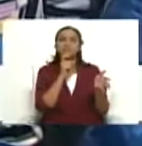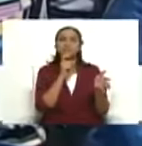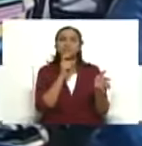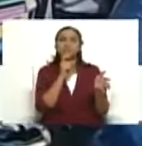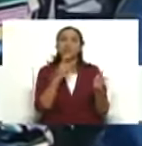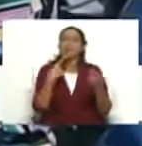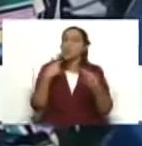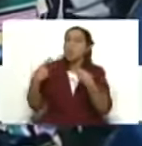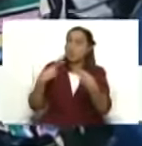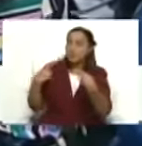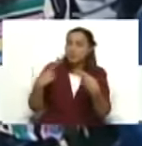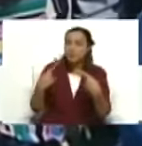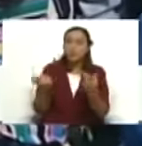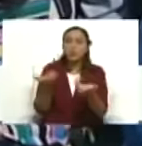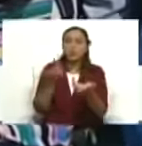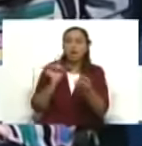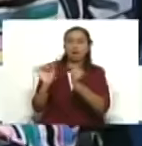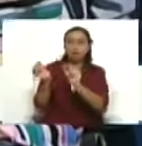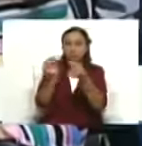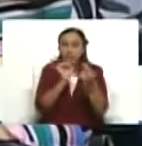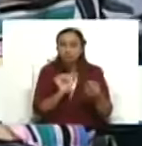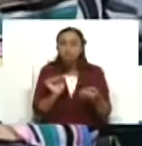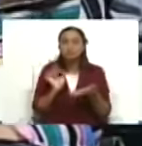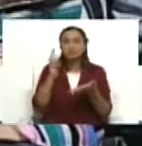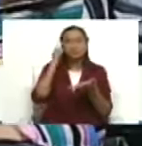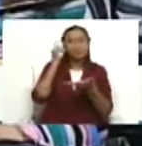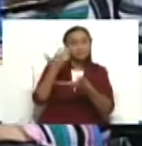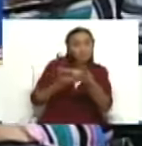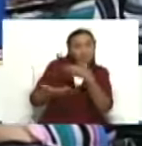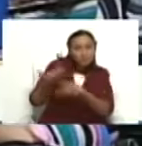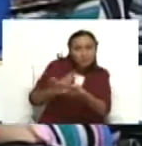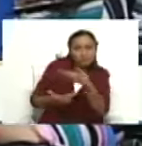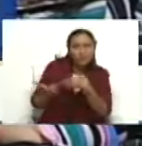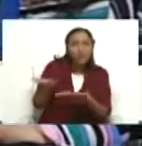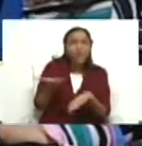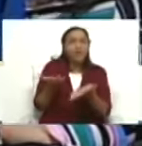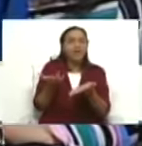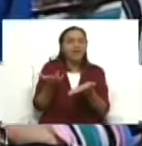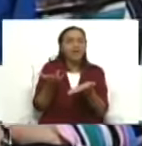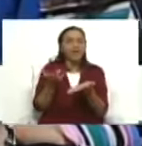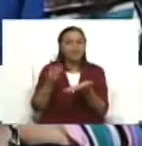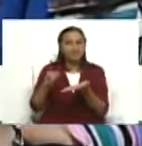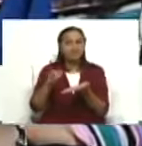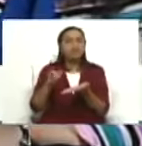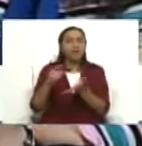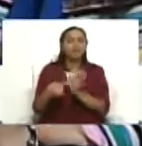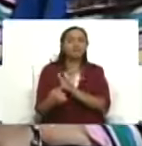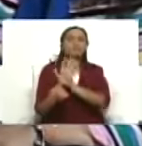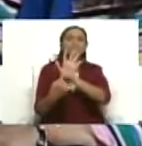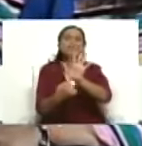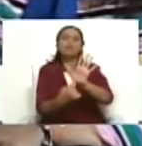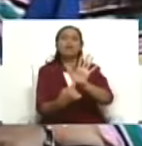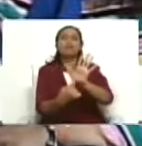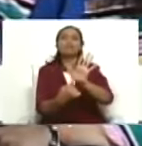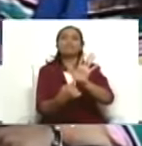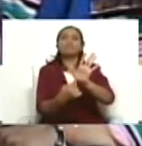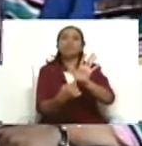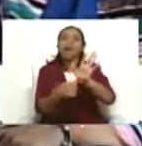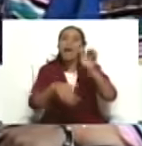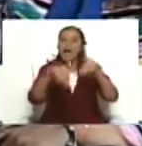conversaciones, discusiones, negociaciones que condujeron a la elección de este